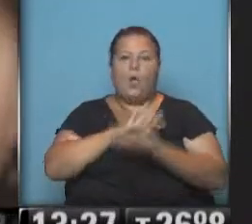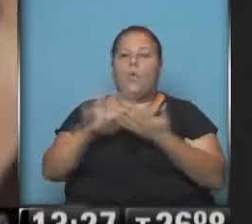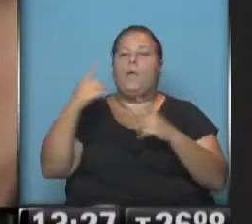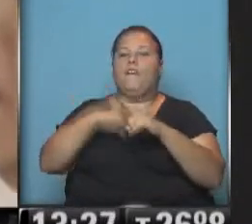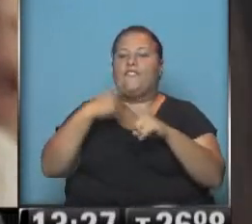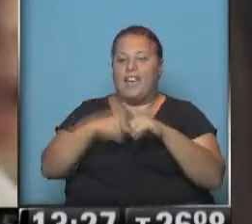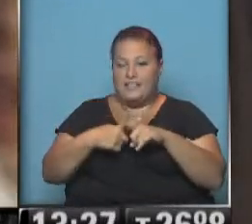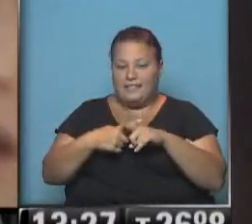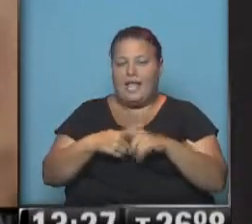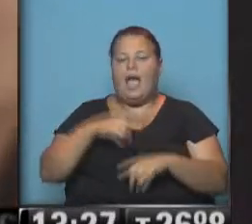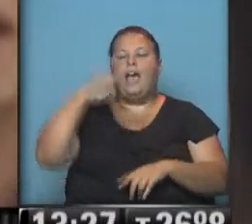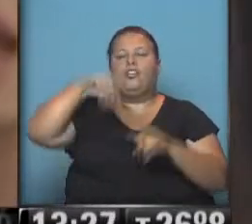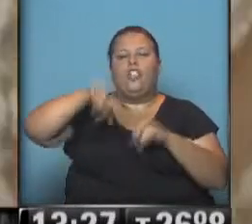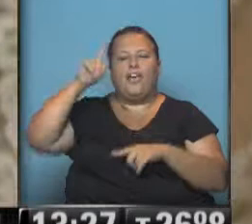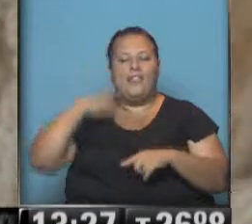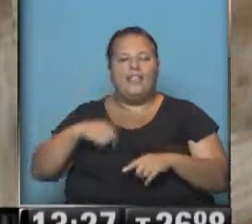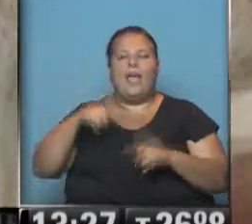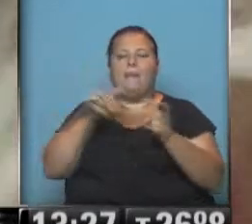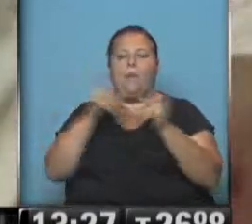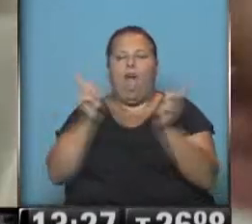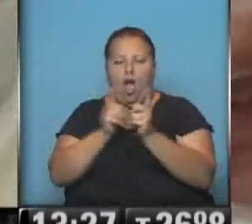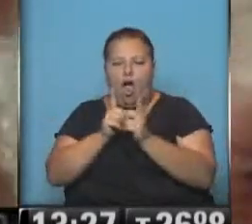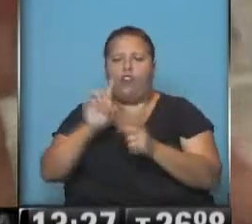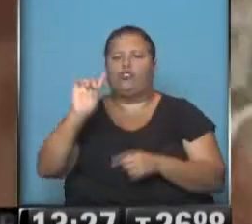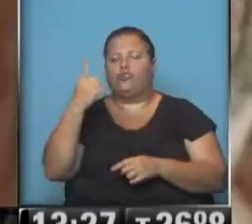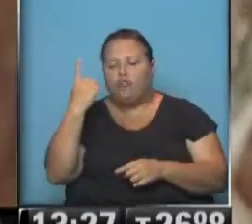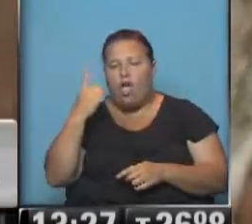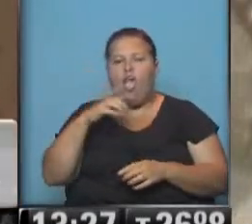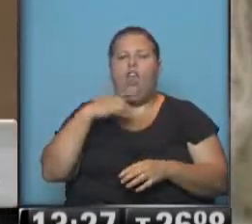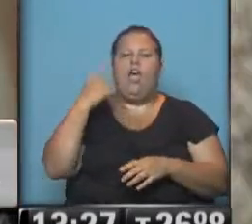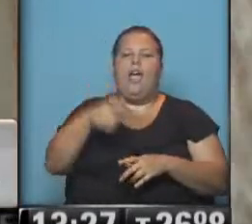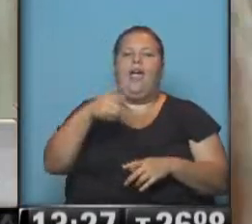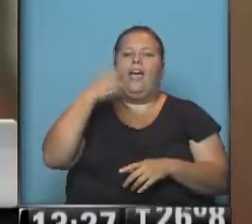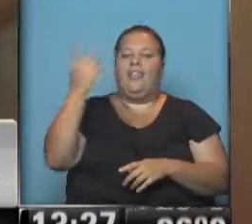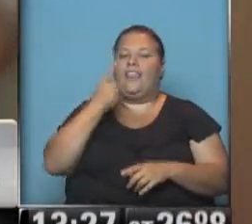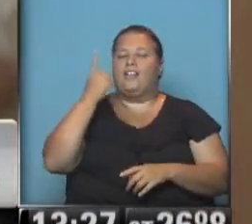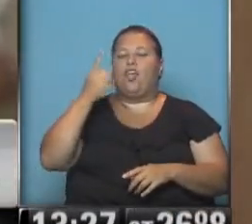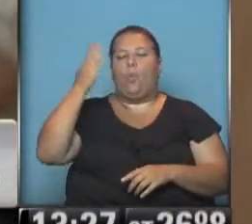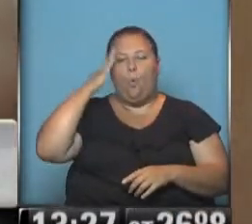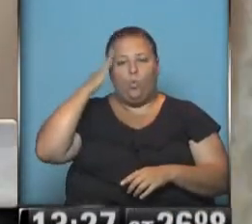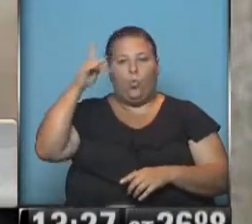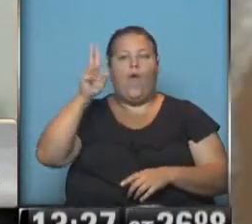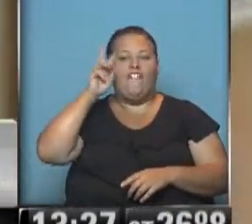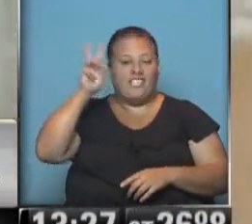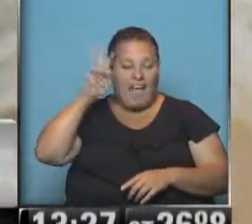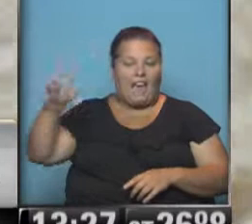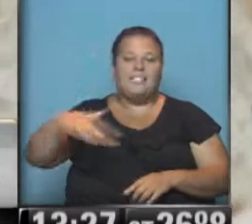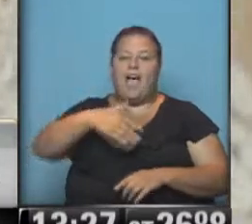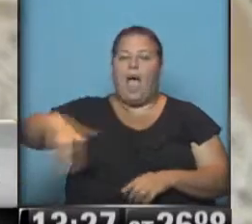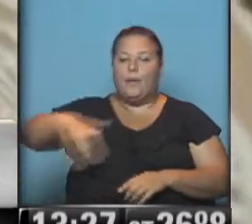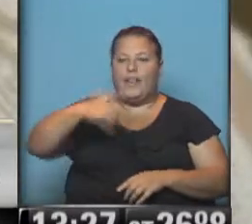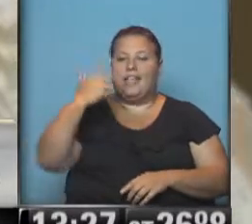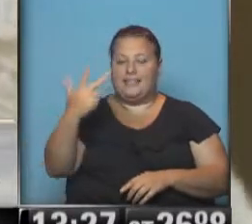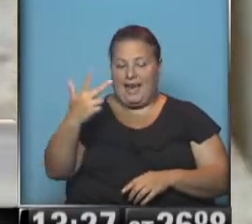uncipar las jornadas de cortometrajes independientes allí en la dirección de cultura de villa gesel ubicado sobre la avenida